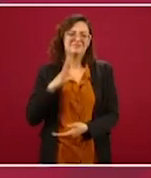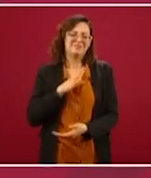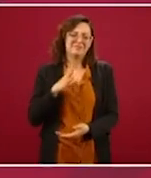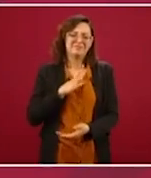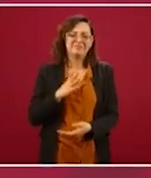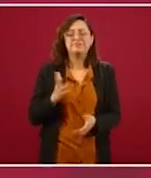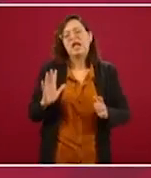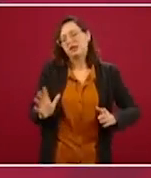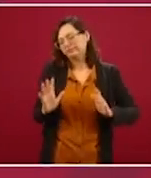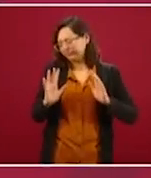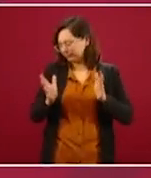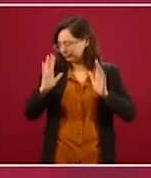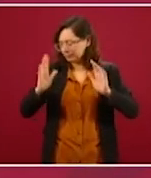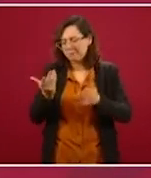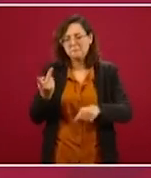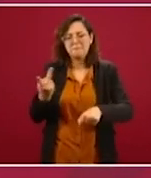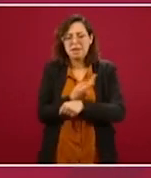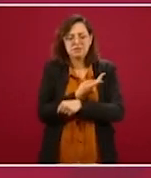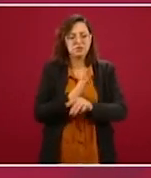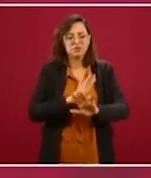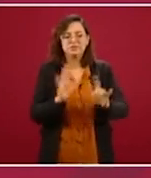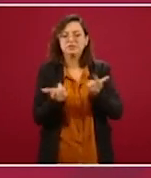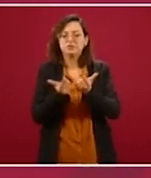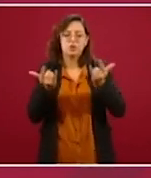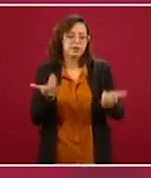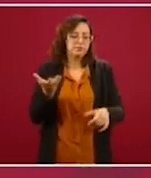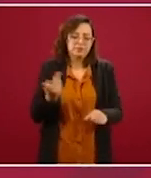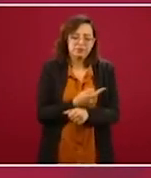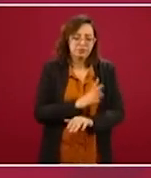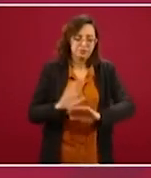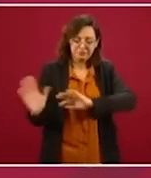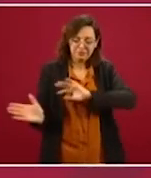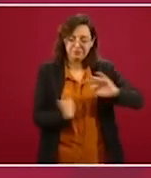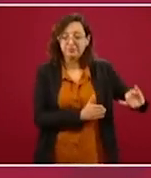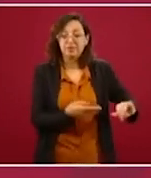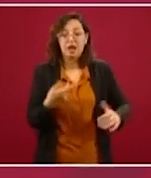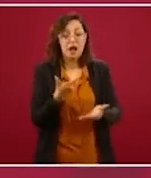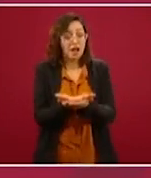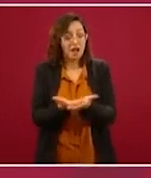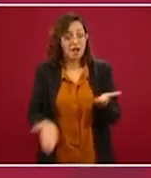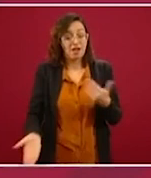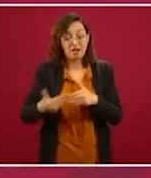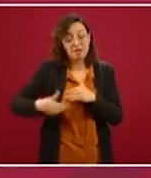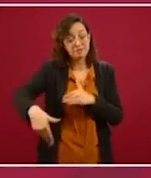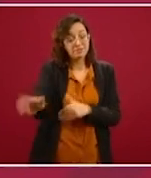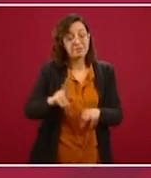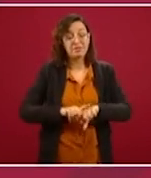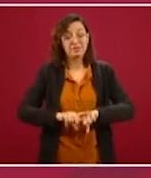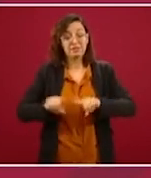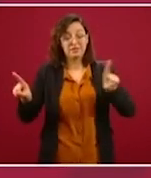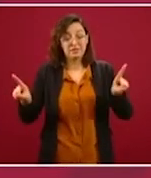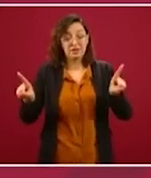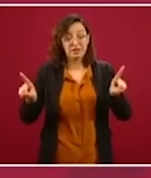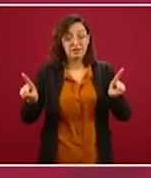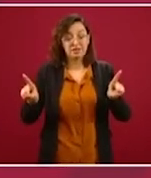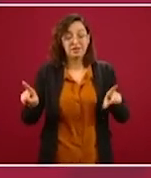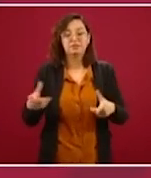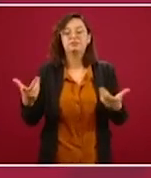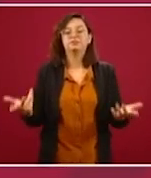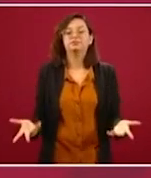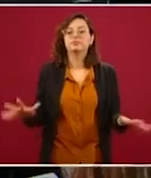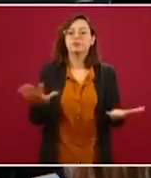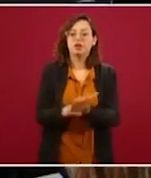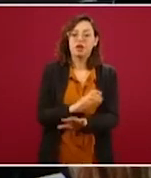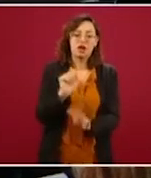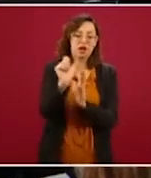ya eso ya no se permite a nadie. se reformó el